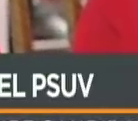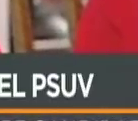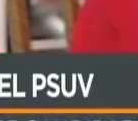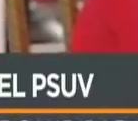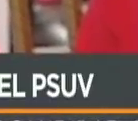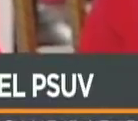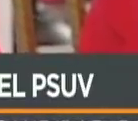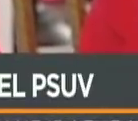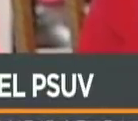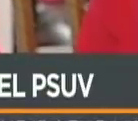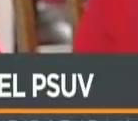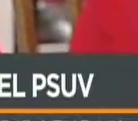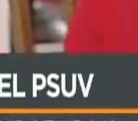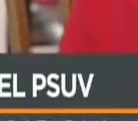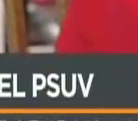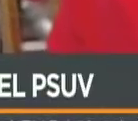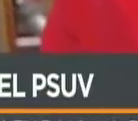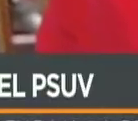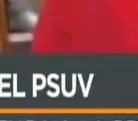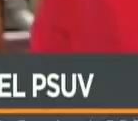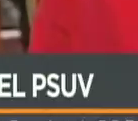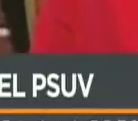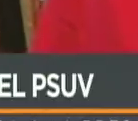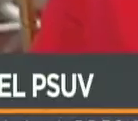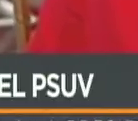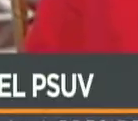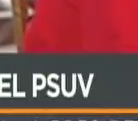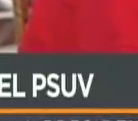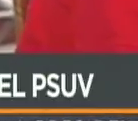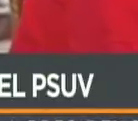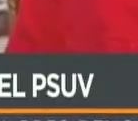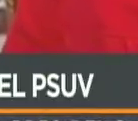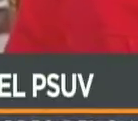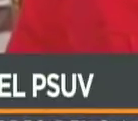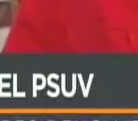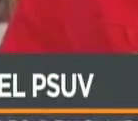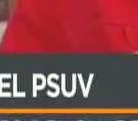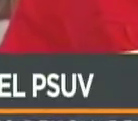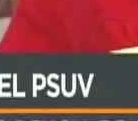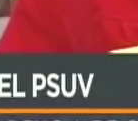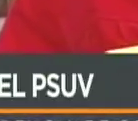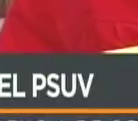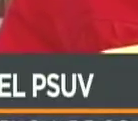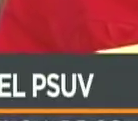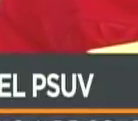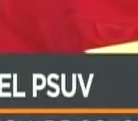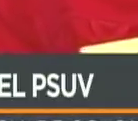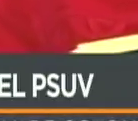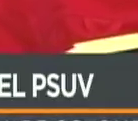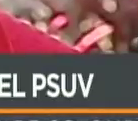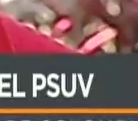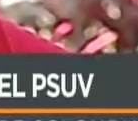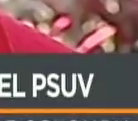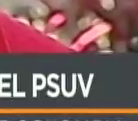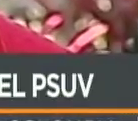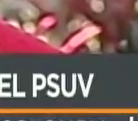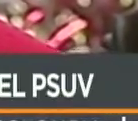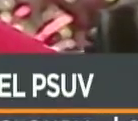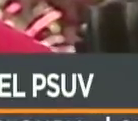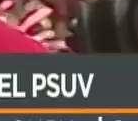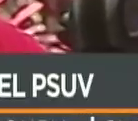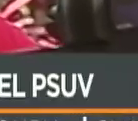primera combatiente Cilia Flores. Alegría, compromiso, lealtad del pueblo chavista, del